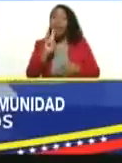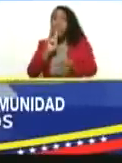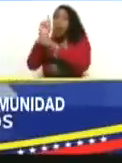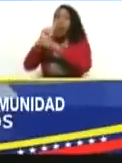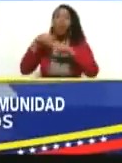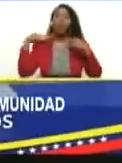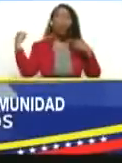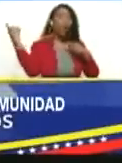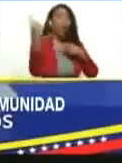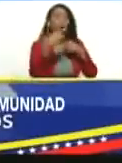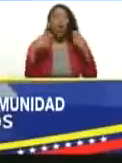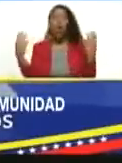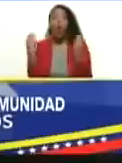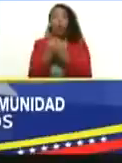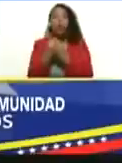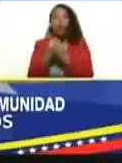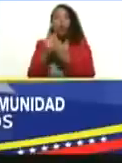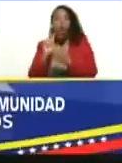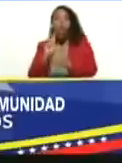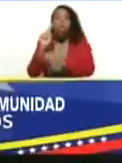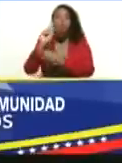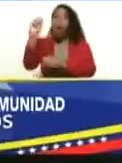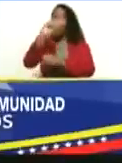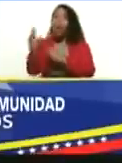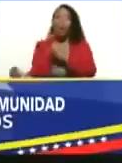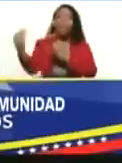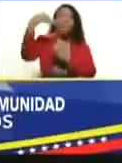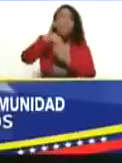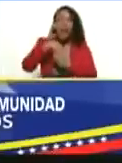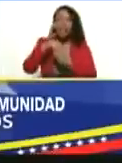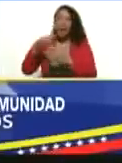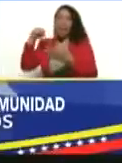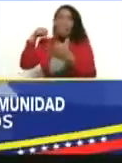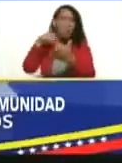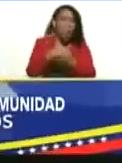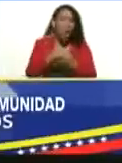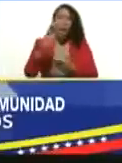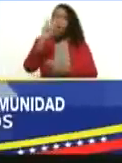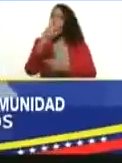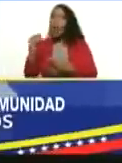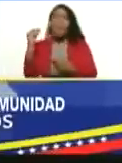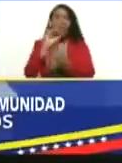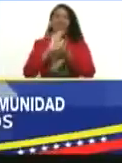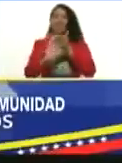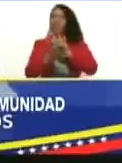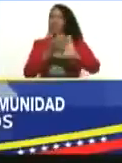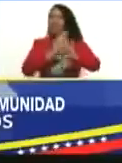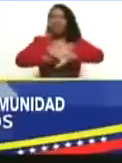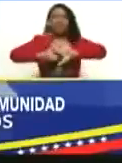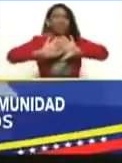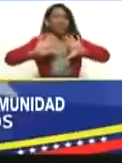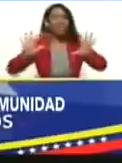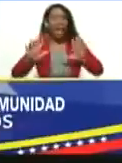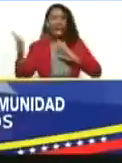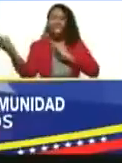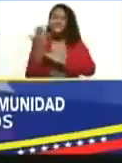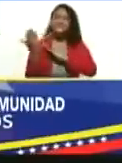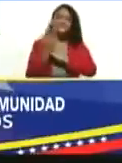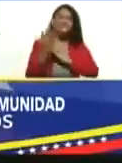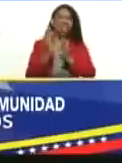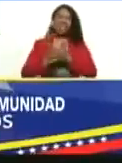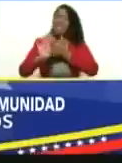de Norteamérica no más intervencionismo no más golpismo Basta ya de sanciones